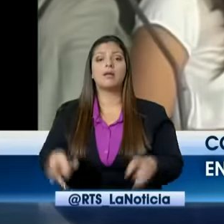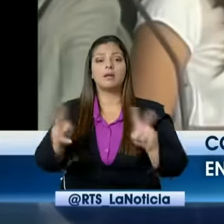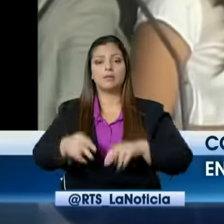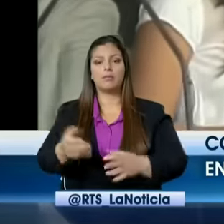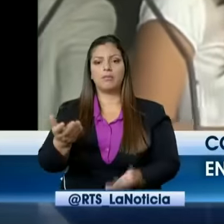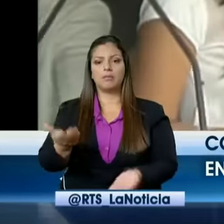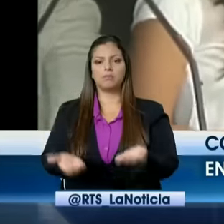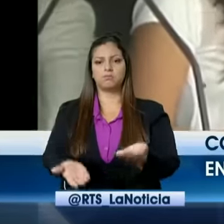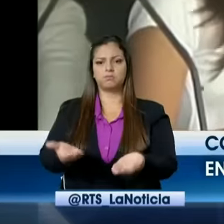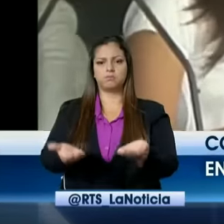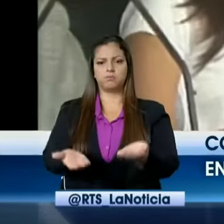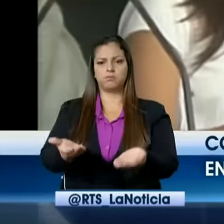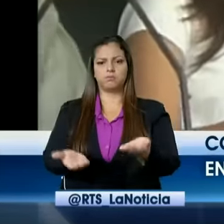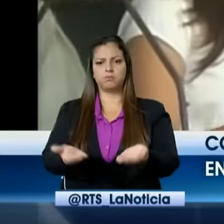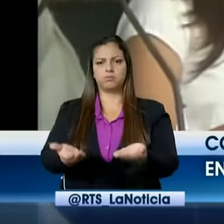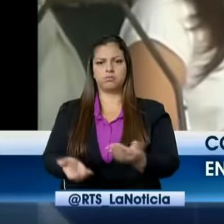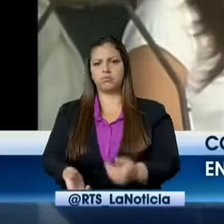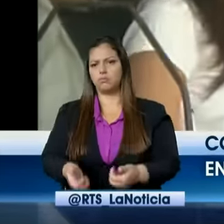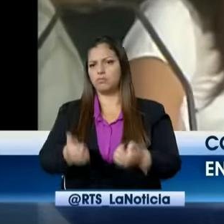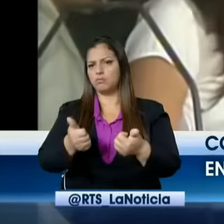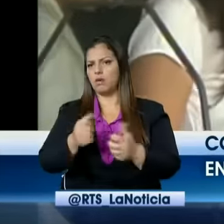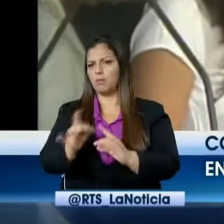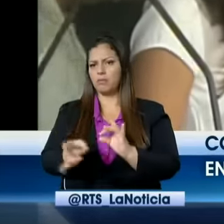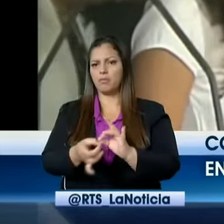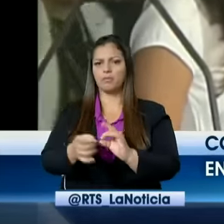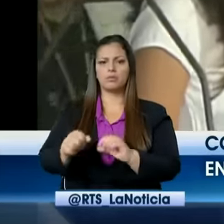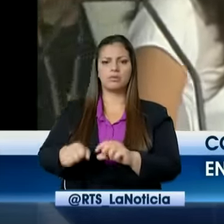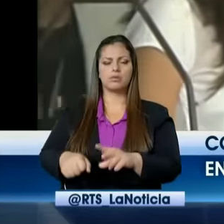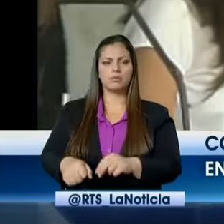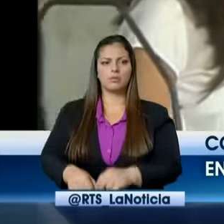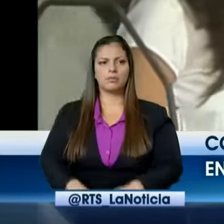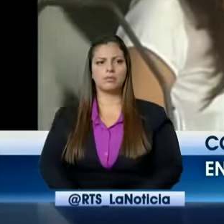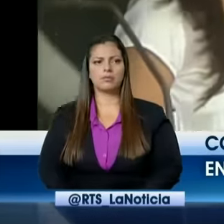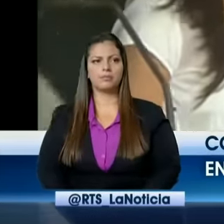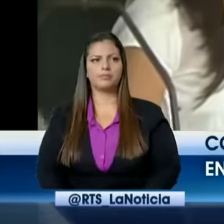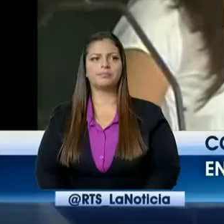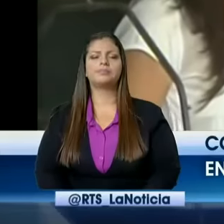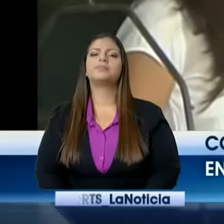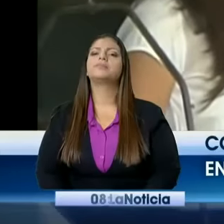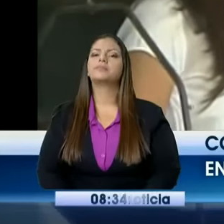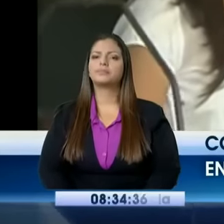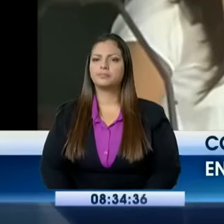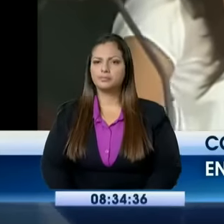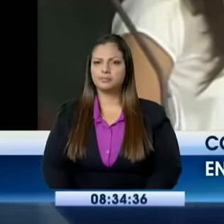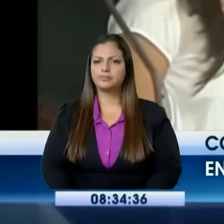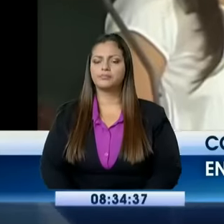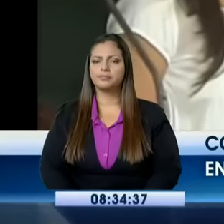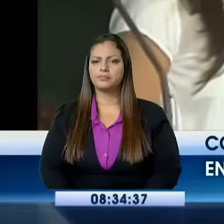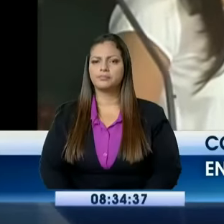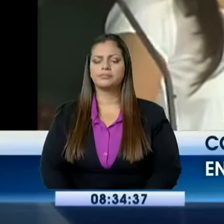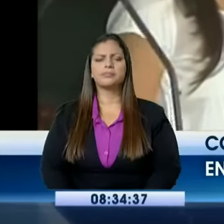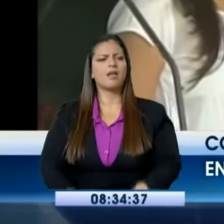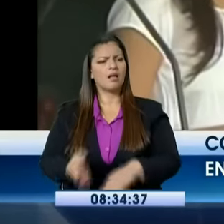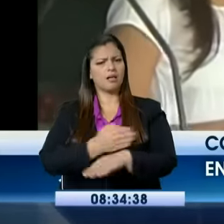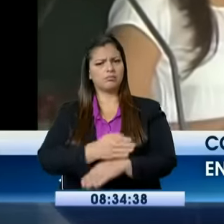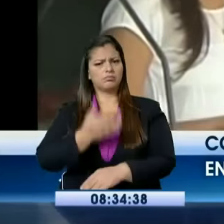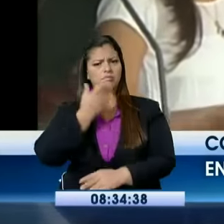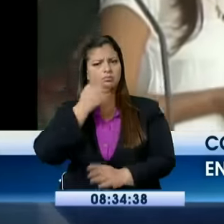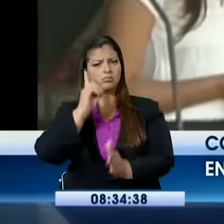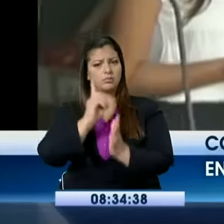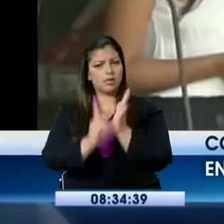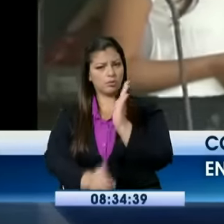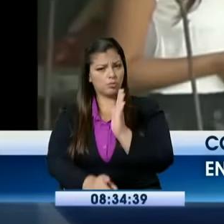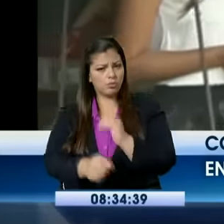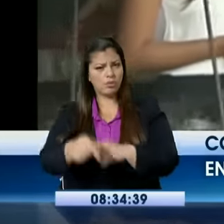se encuentren en buen estado. ¿Ustedes han recibido denuncias al respecto? Por supuesto, es por eso que estamos intensificando los operativos para poder